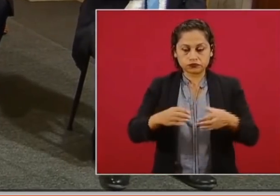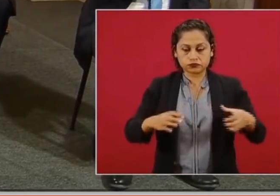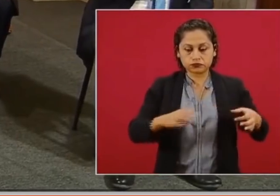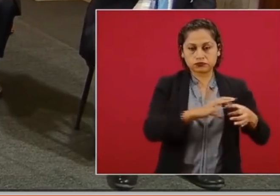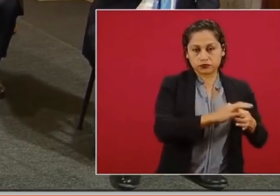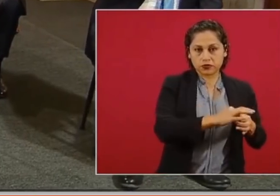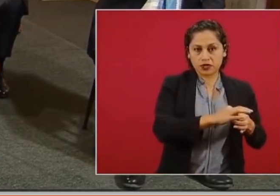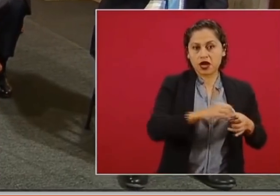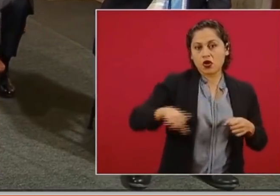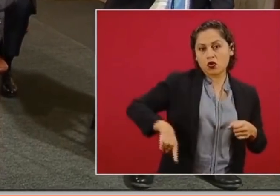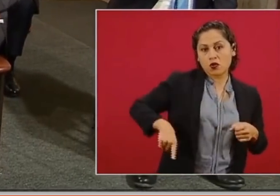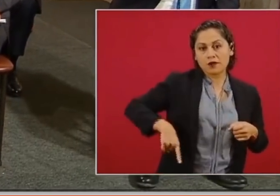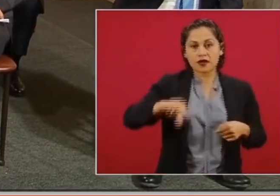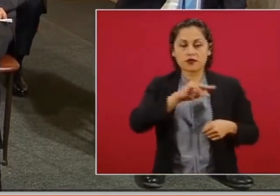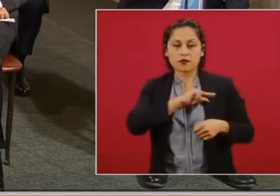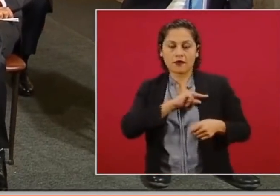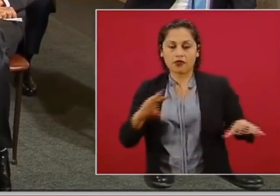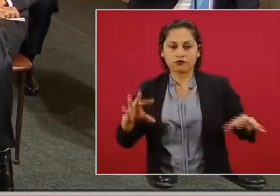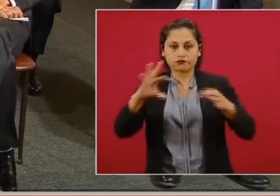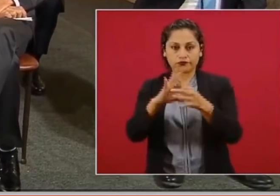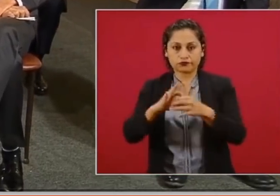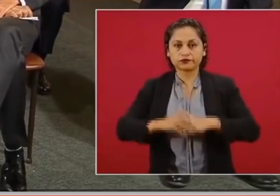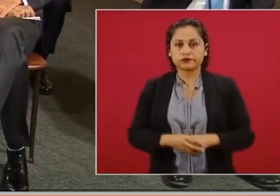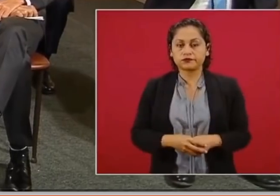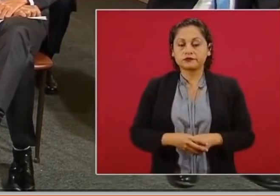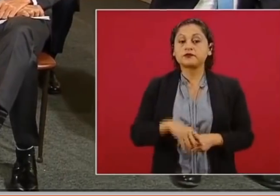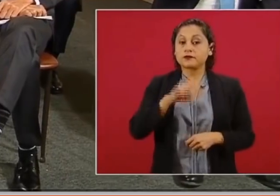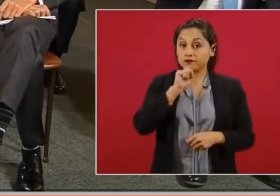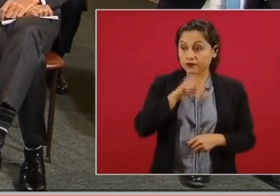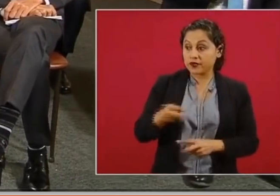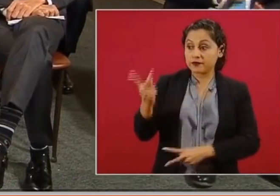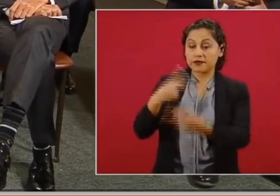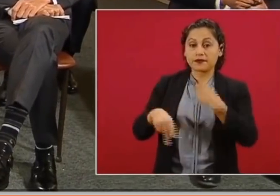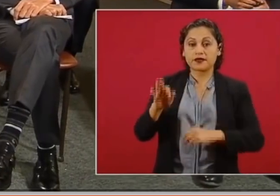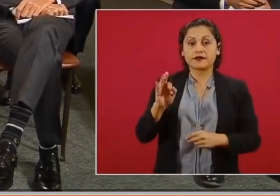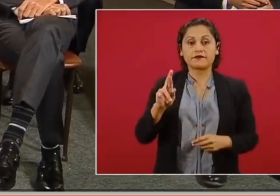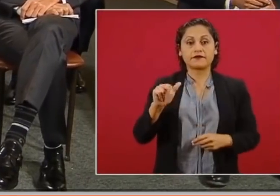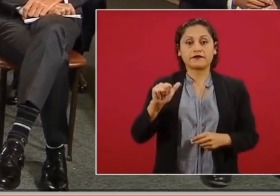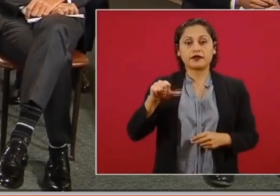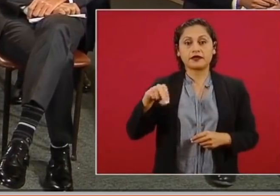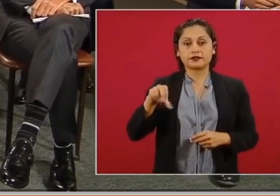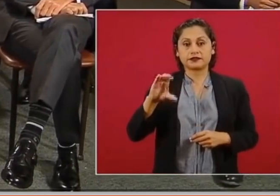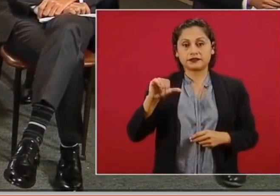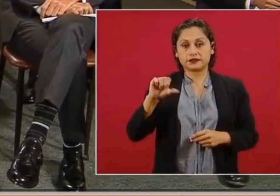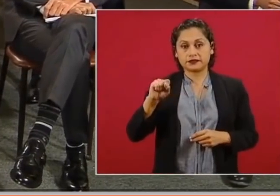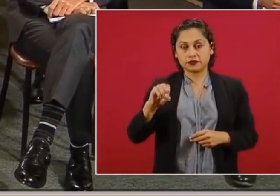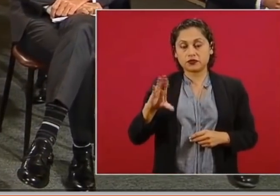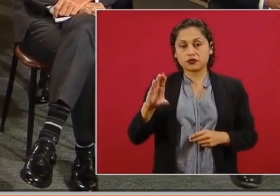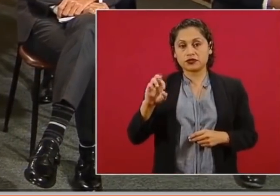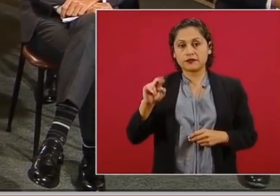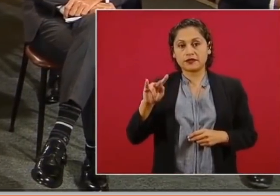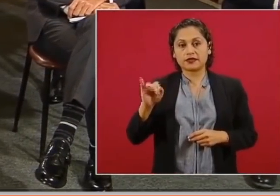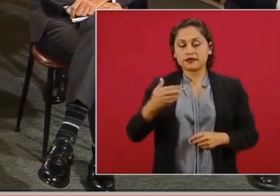sector público, sector social. Nos acompaña también Francisco Cervantes García, presidente de la